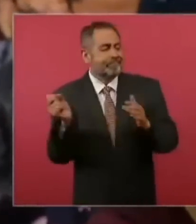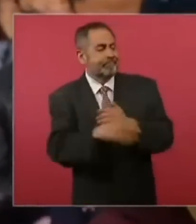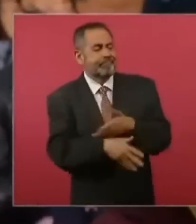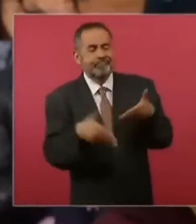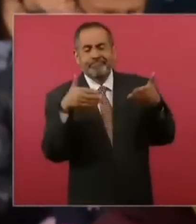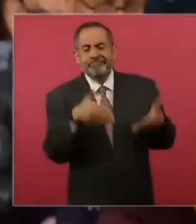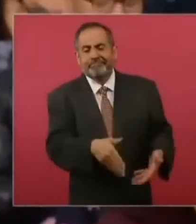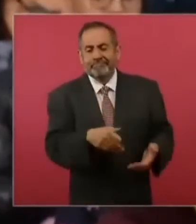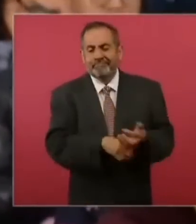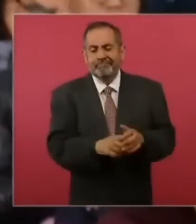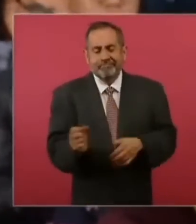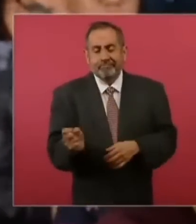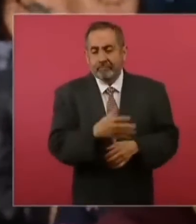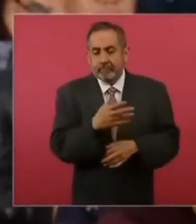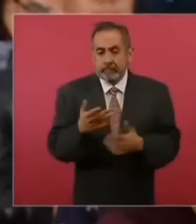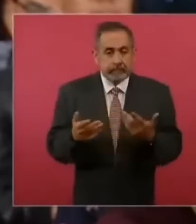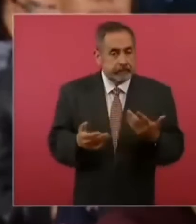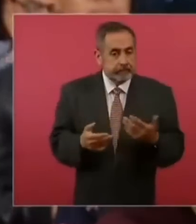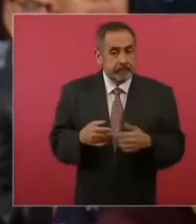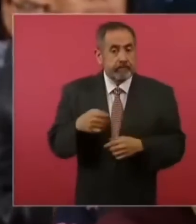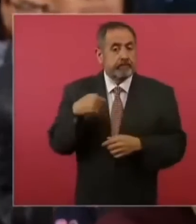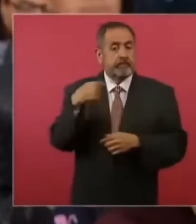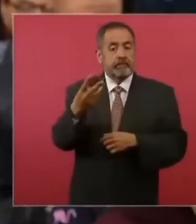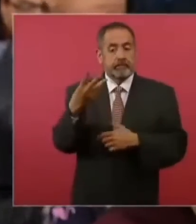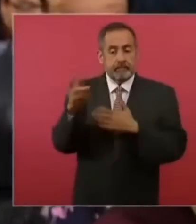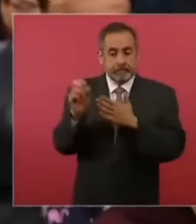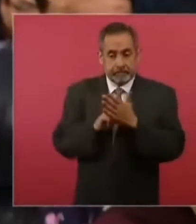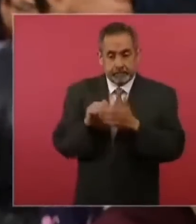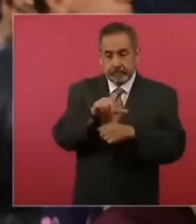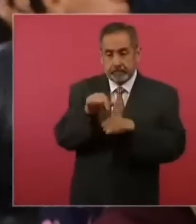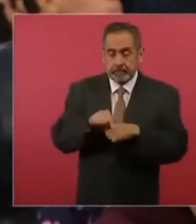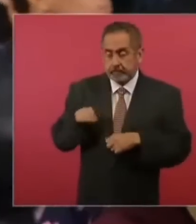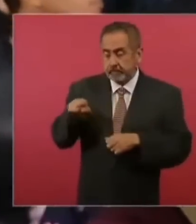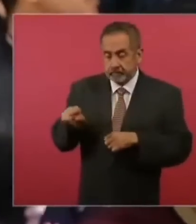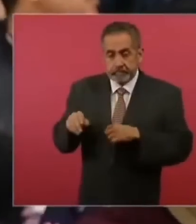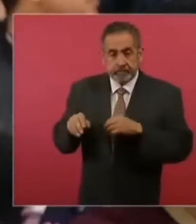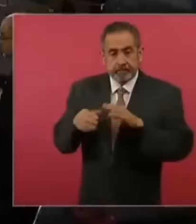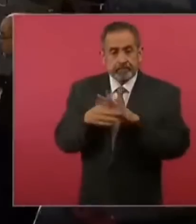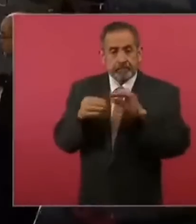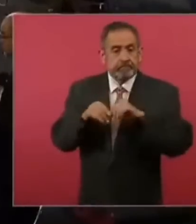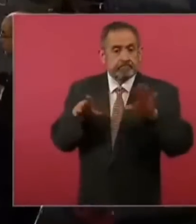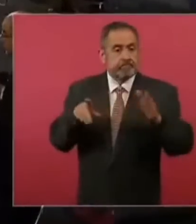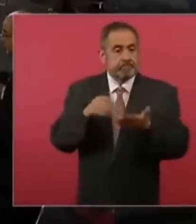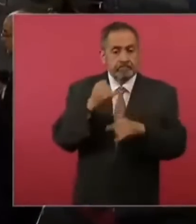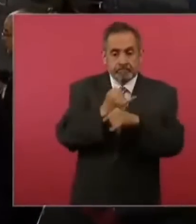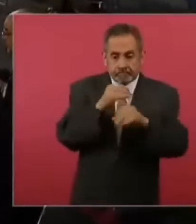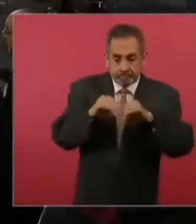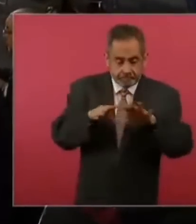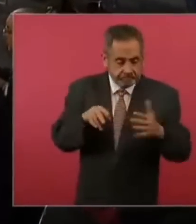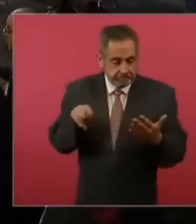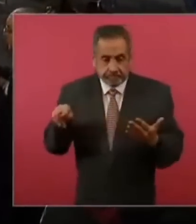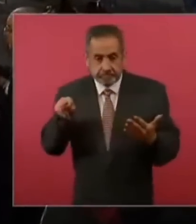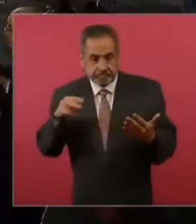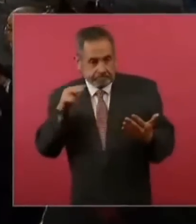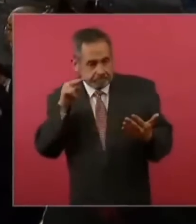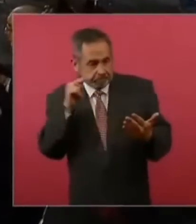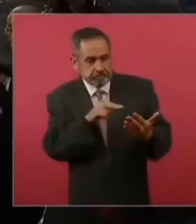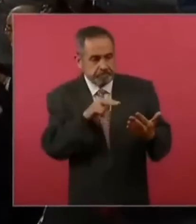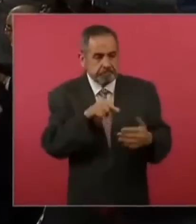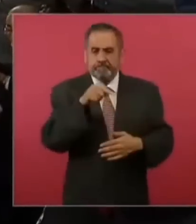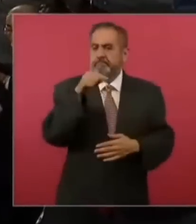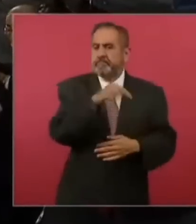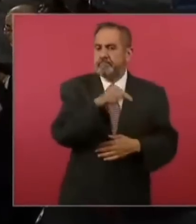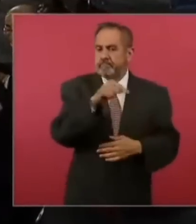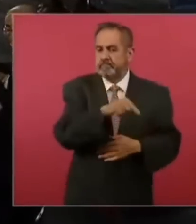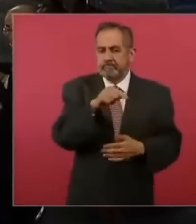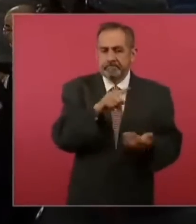meses después, el señor, por una publicación que se hizo en redes sociales, se da cuenta que uno de